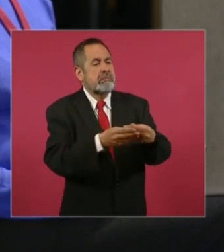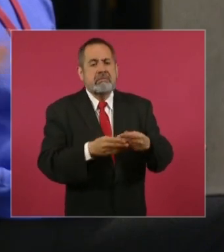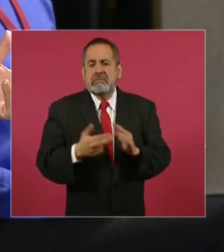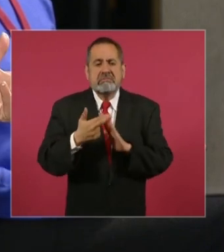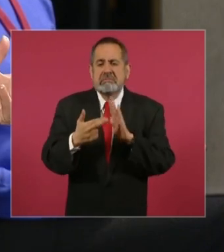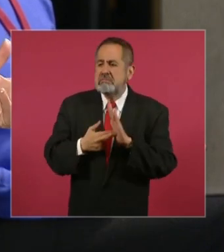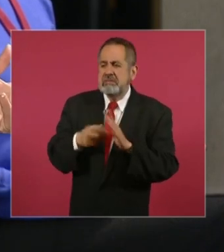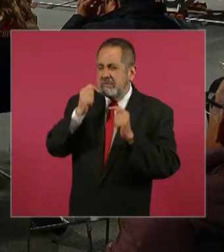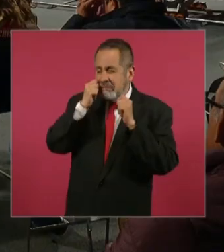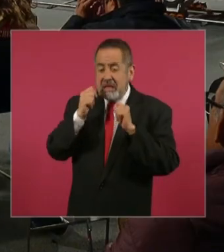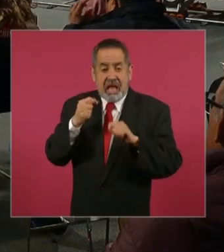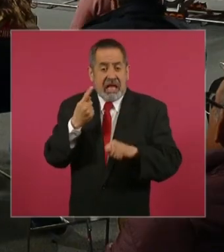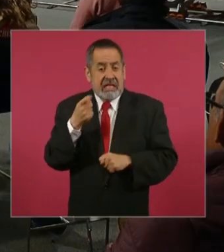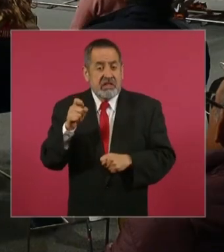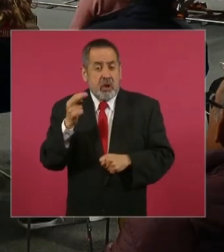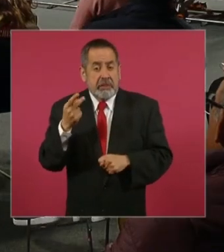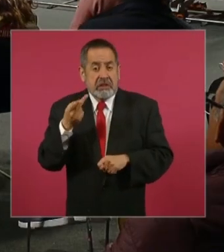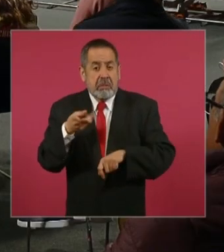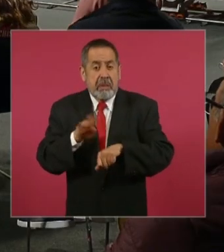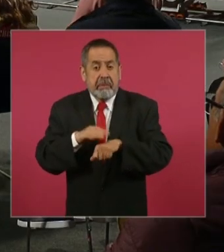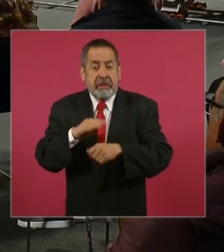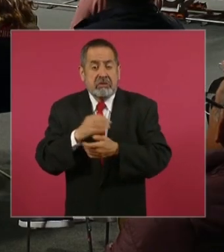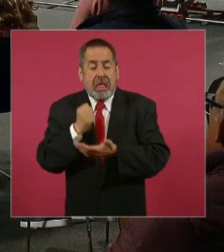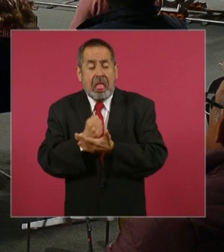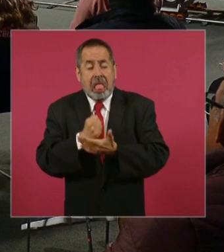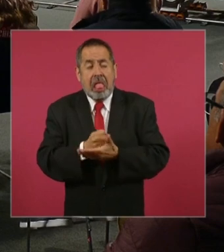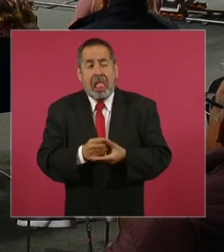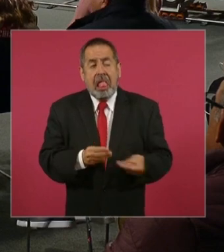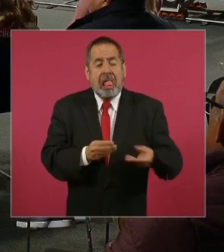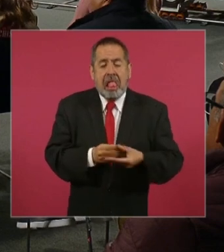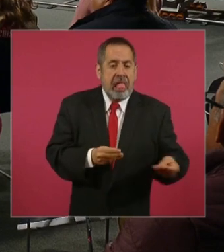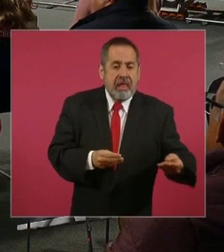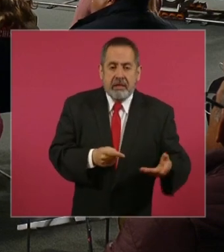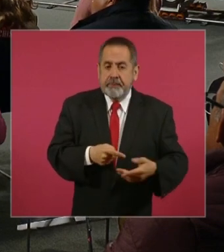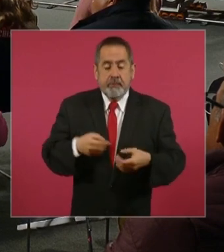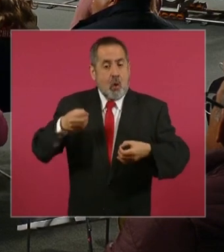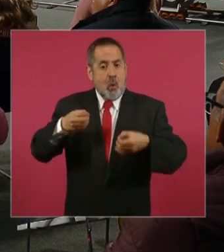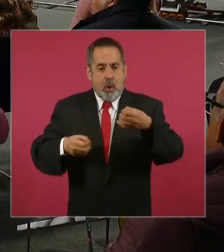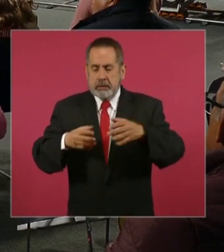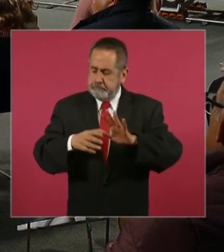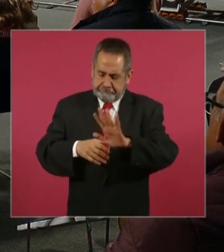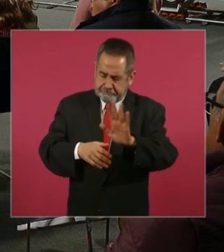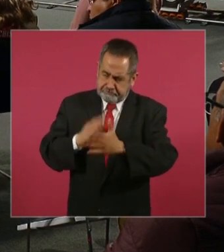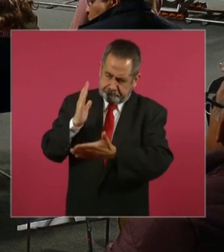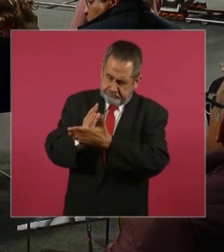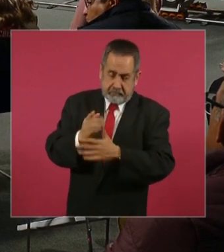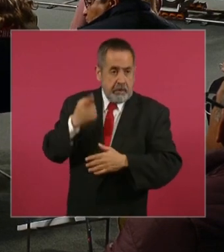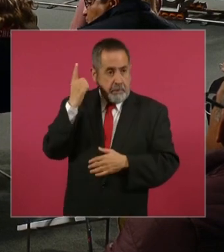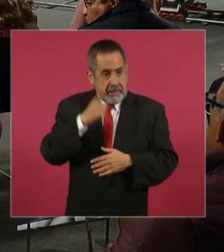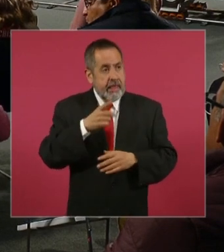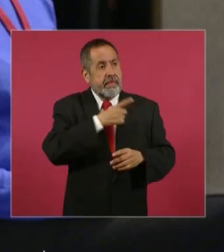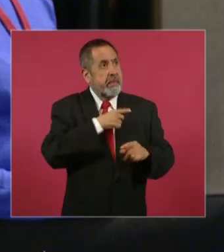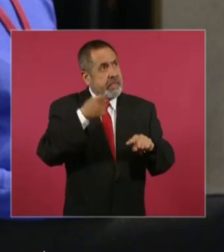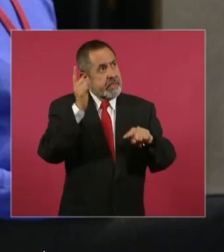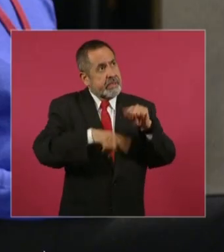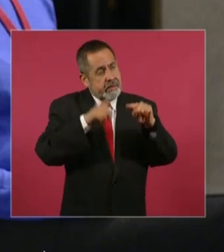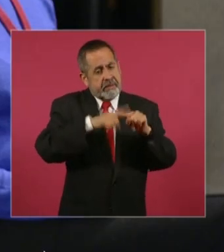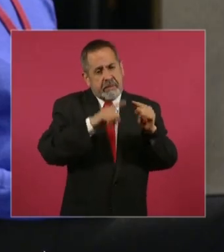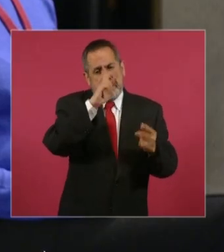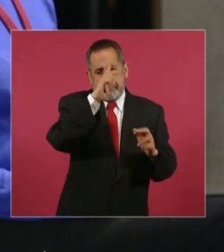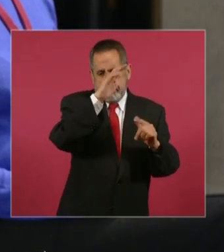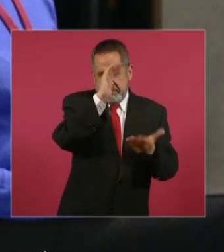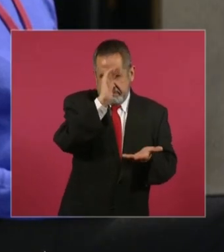norma, más de 125 licencias. Entonces, el juez de distrito ordena que se demuela lo que se construyó de